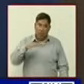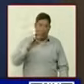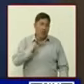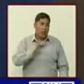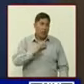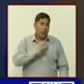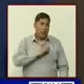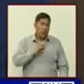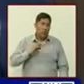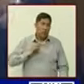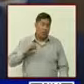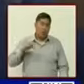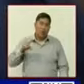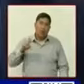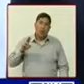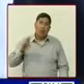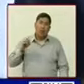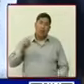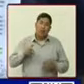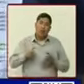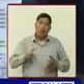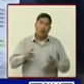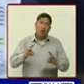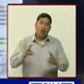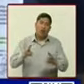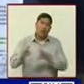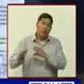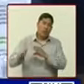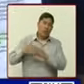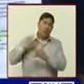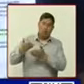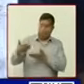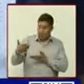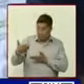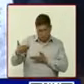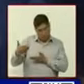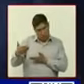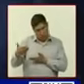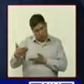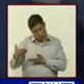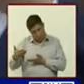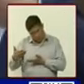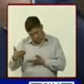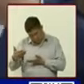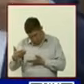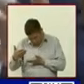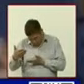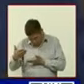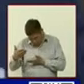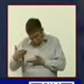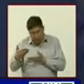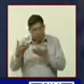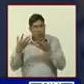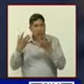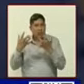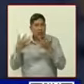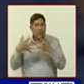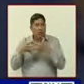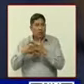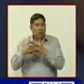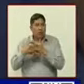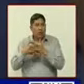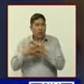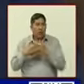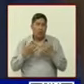el comité Procaminos, nos han hecho llegar esta copia vía WhatsApp indicándonos que van a bloquear desde